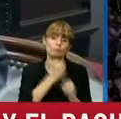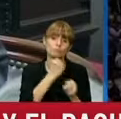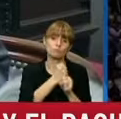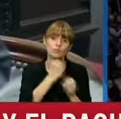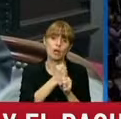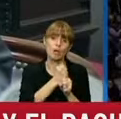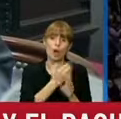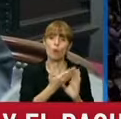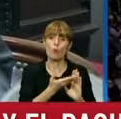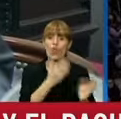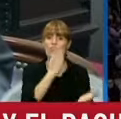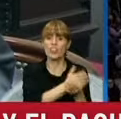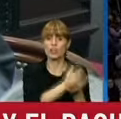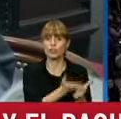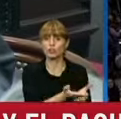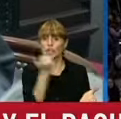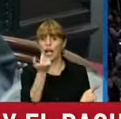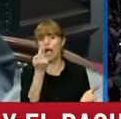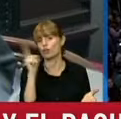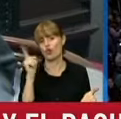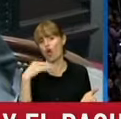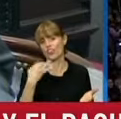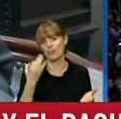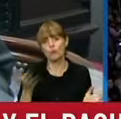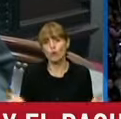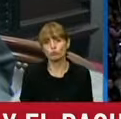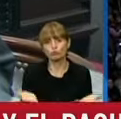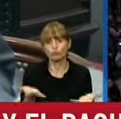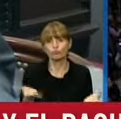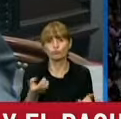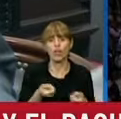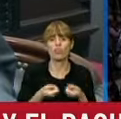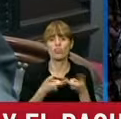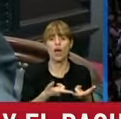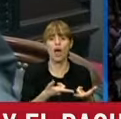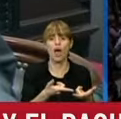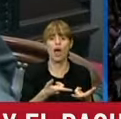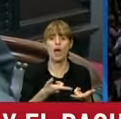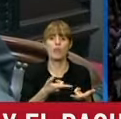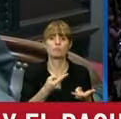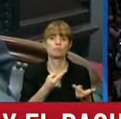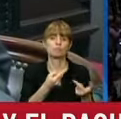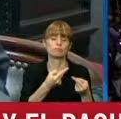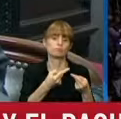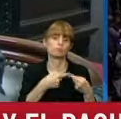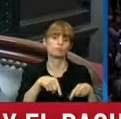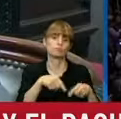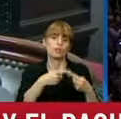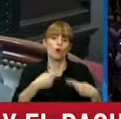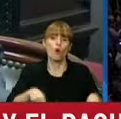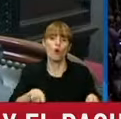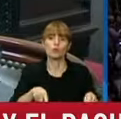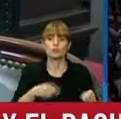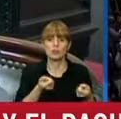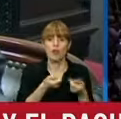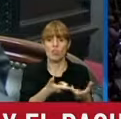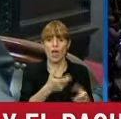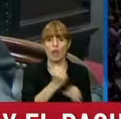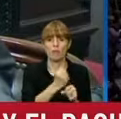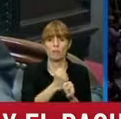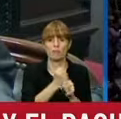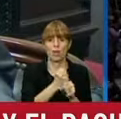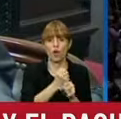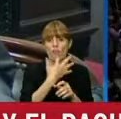para que se puedan hacer deportes o no? Sí, no? Pero no viste que no estaba ni terminado. No sé. Lo que pasa es que cáscara hecha, no estaba la